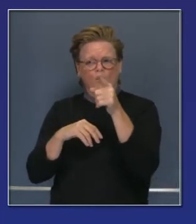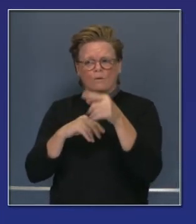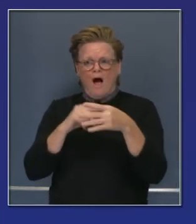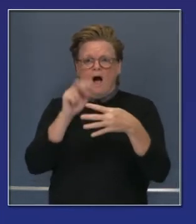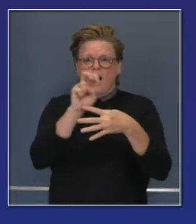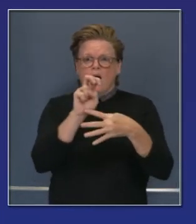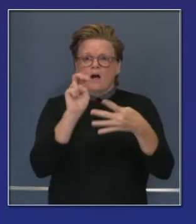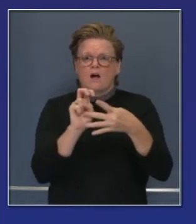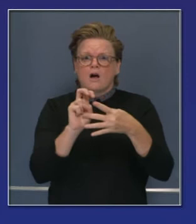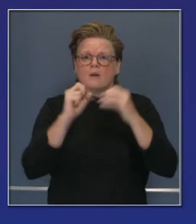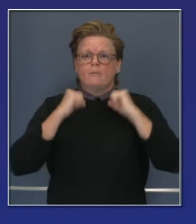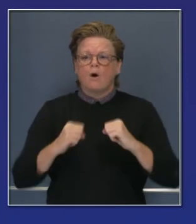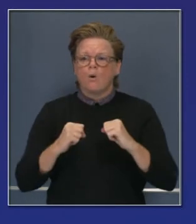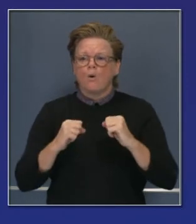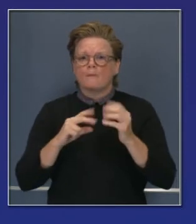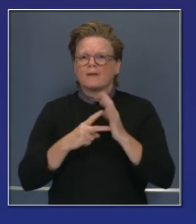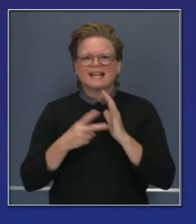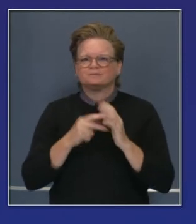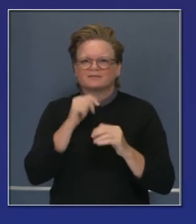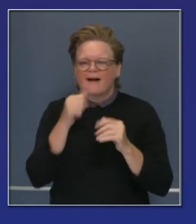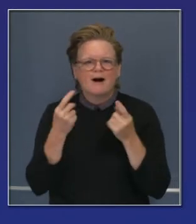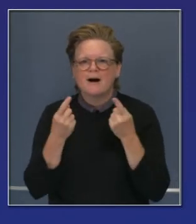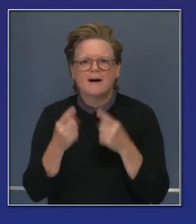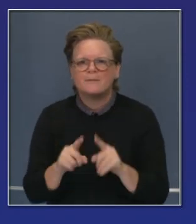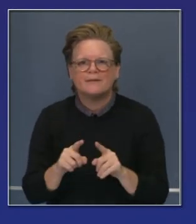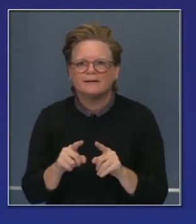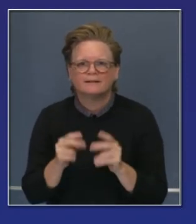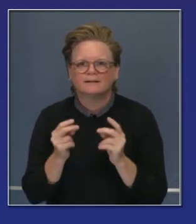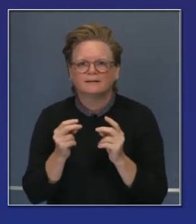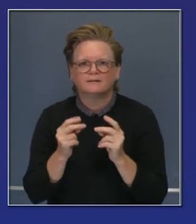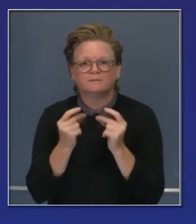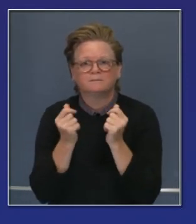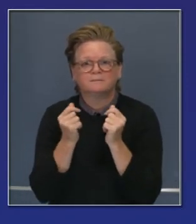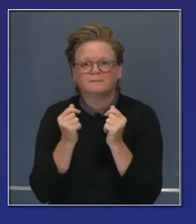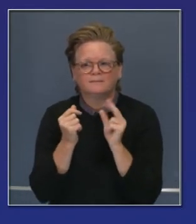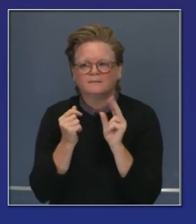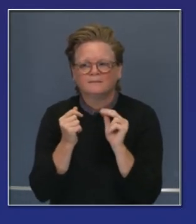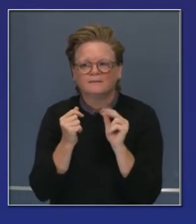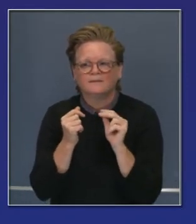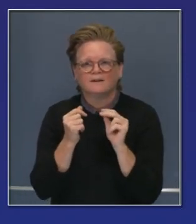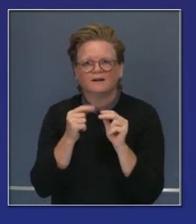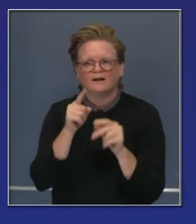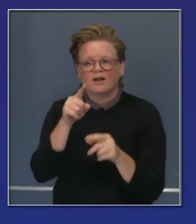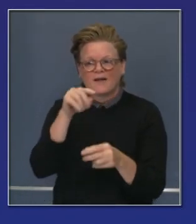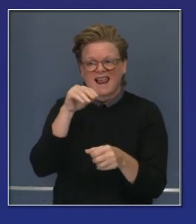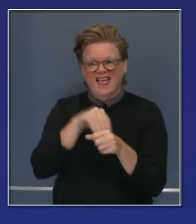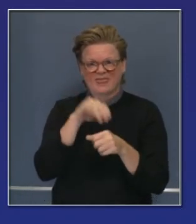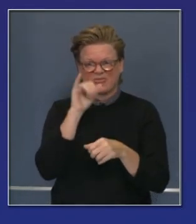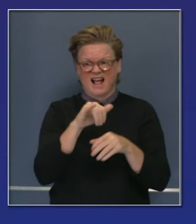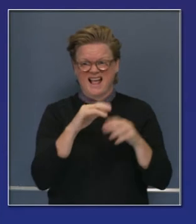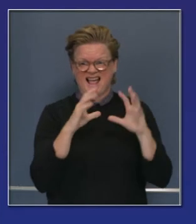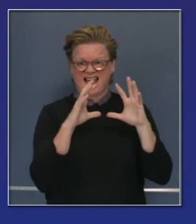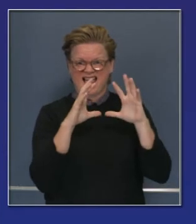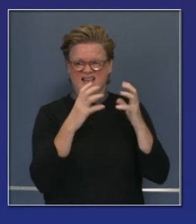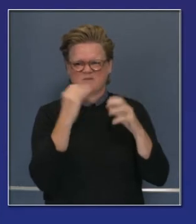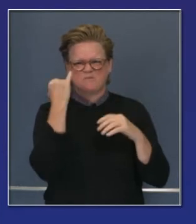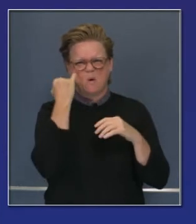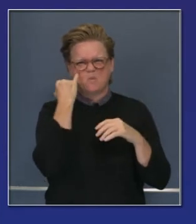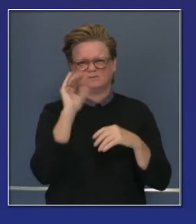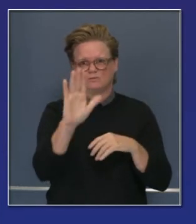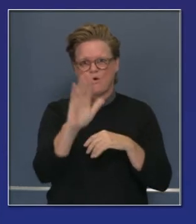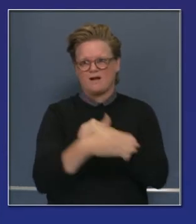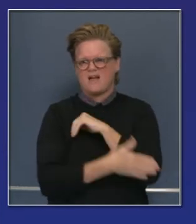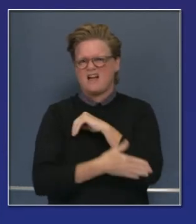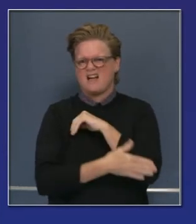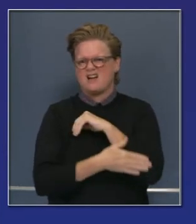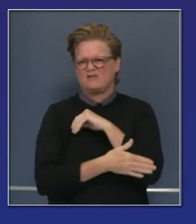avanzando lentamente. Si está en cierto nivel hoy, a partir de lunes, puede esperar estar en ese nivel por lo menos por 3 semanas.